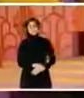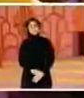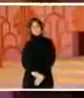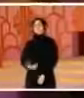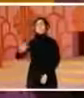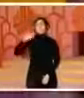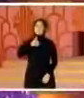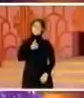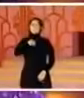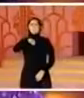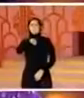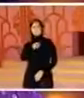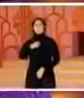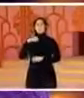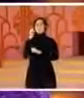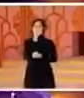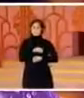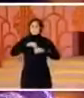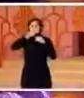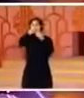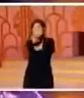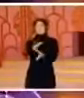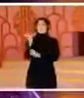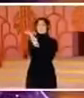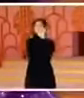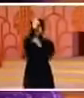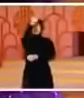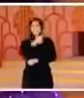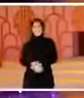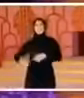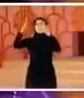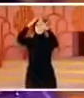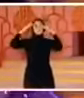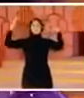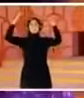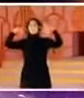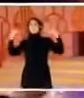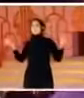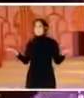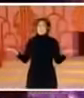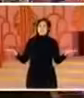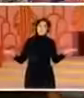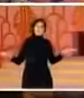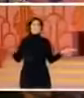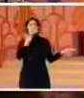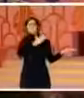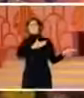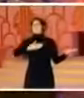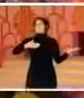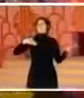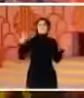cariño a contar el sueño de un gran murguero que solo